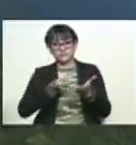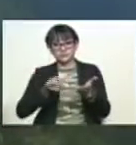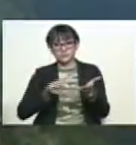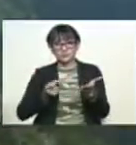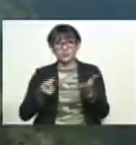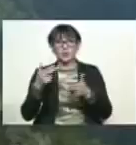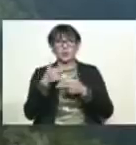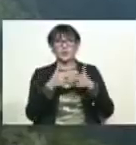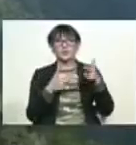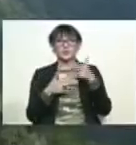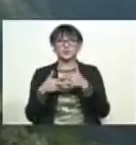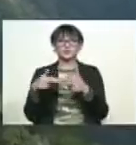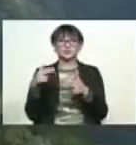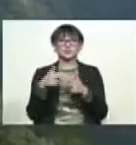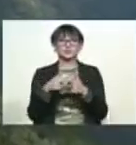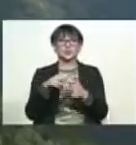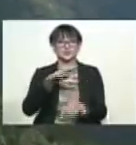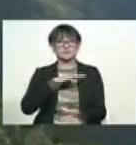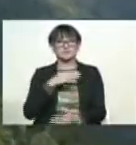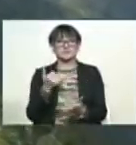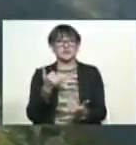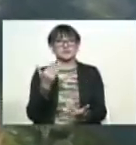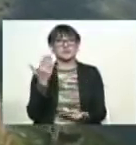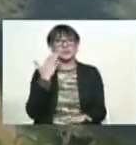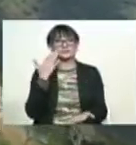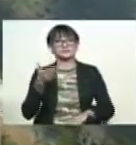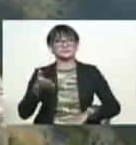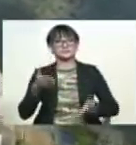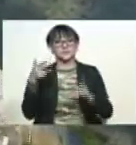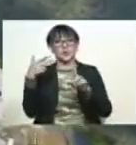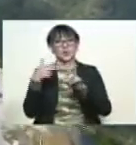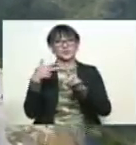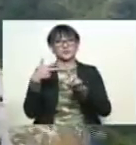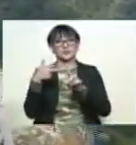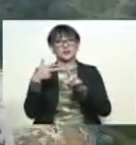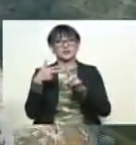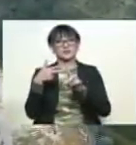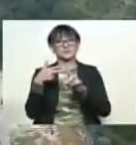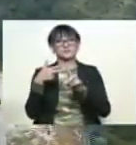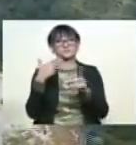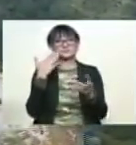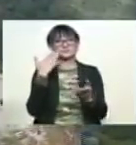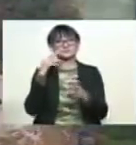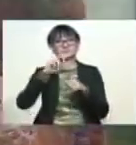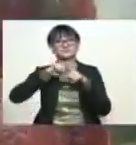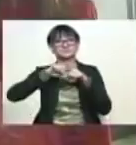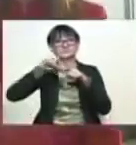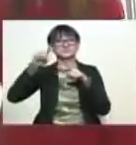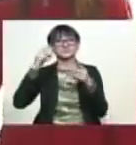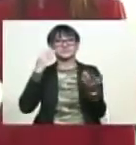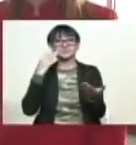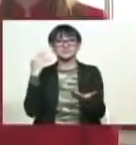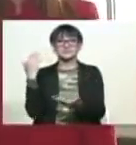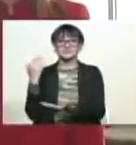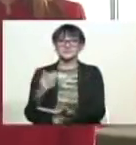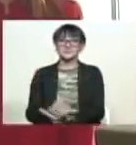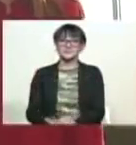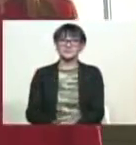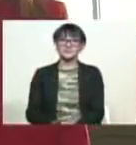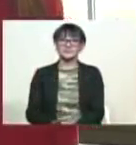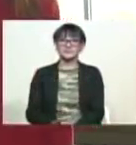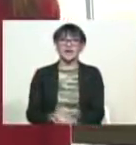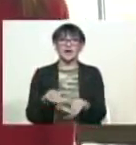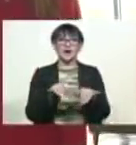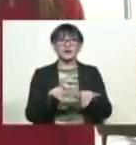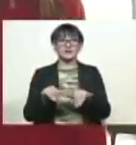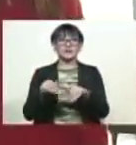la construcción de esta obra arquitectónica de Venezuela, el Hotel Humboldt. Aquí está conmigo el